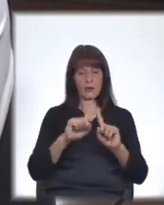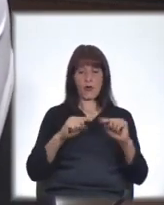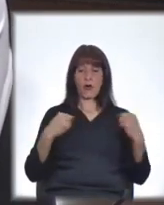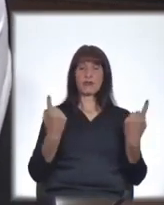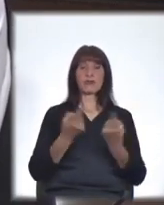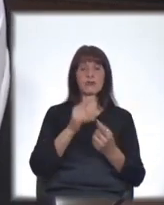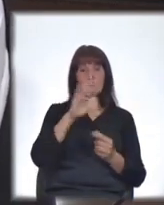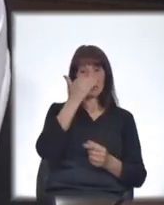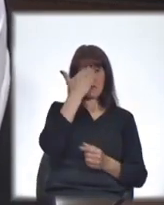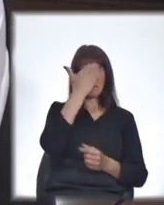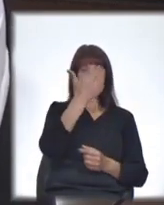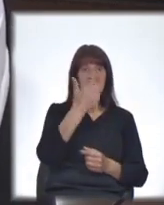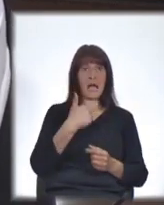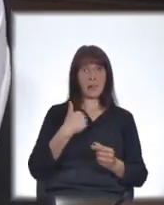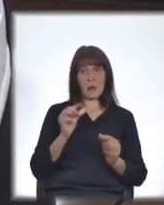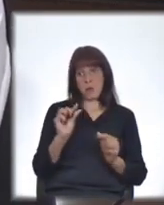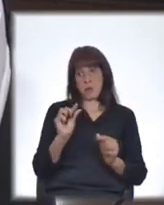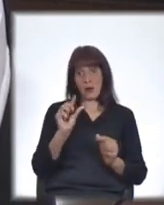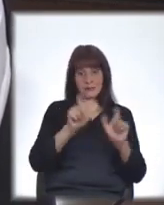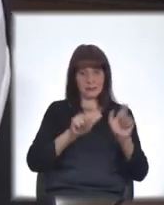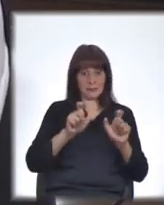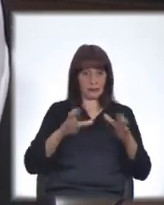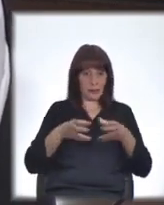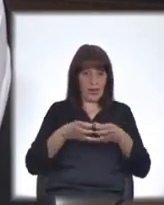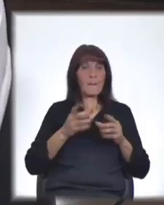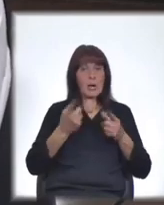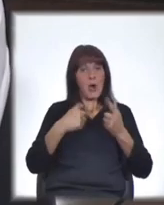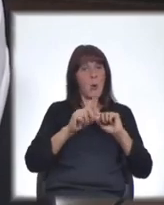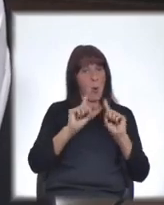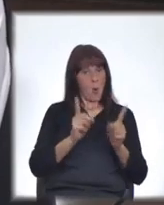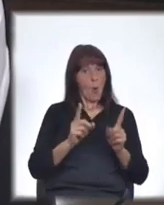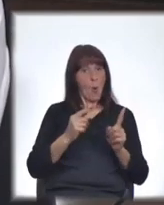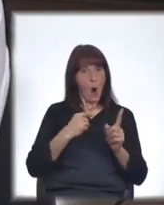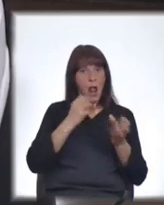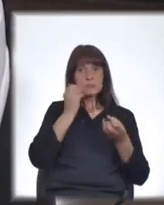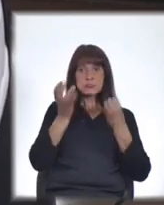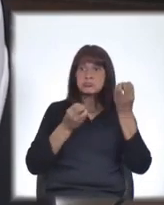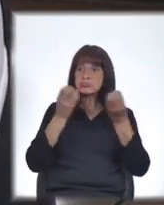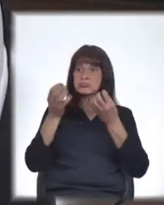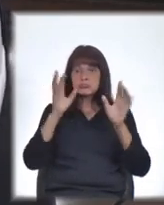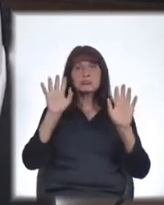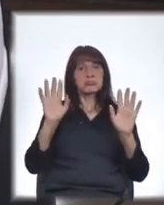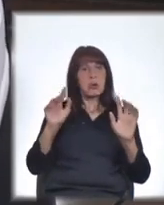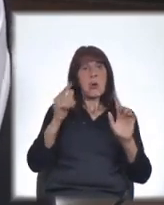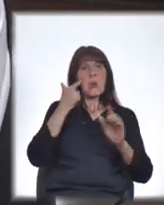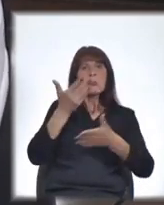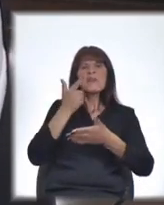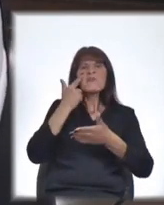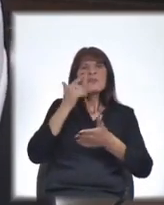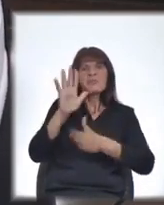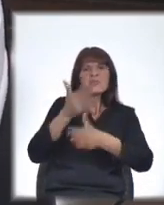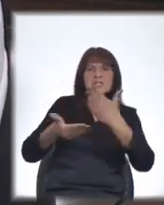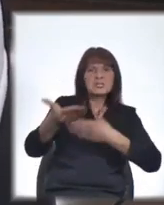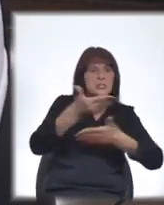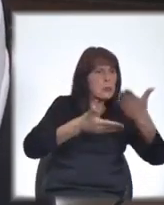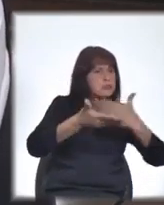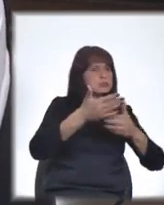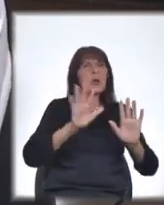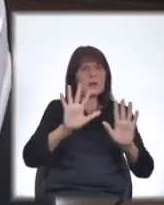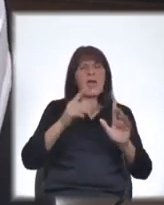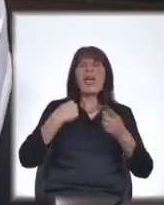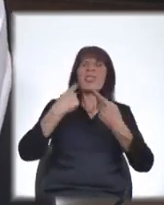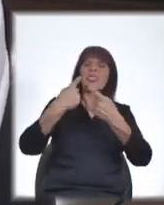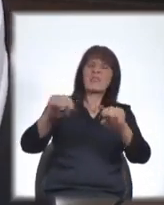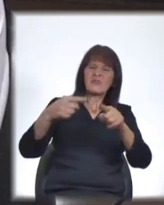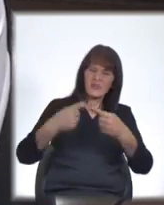minoría, nos pudimos expresar. Y eso me parece que es muy bueno, donde se vivió un buen clima de convivencia, más allá de las diferencias y más